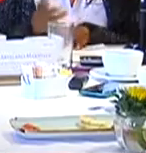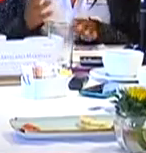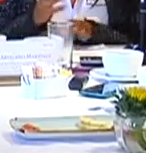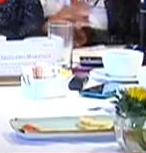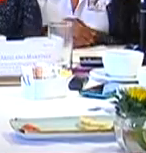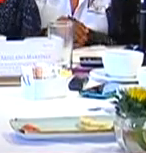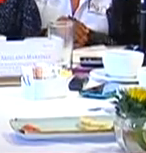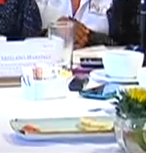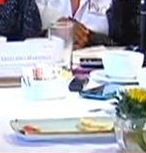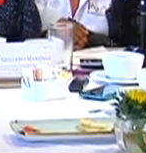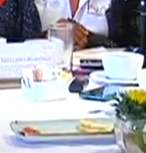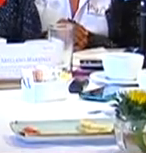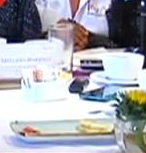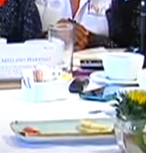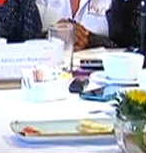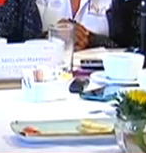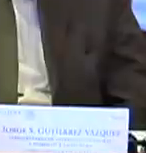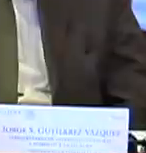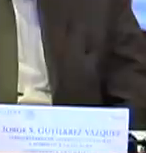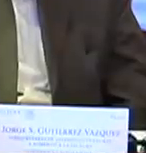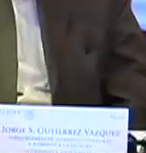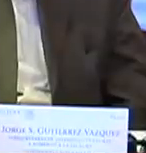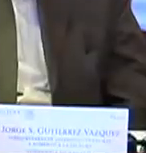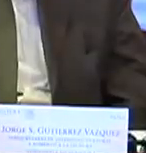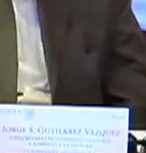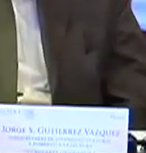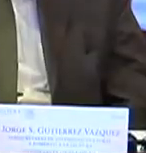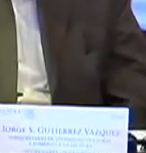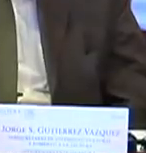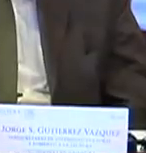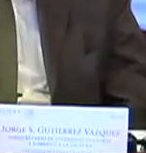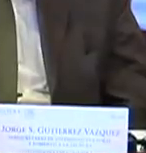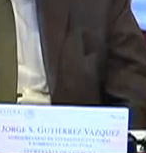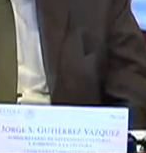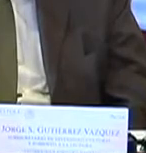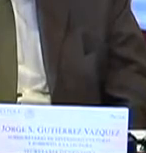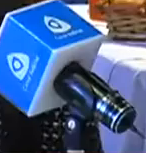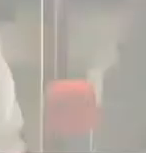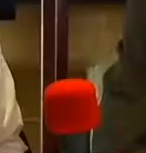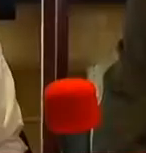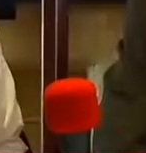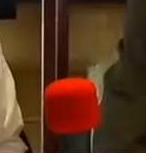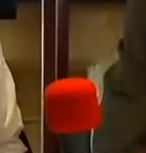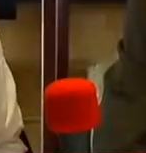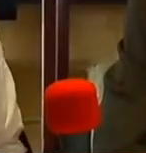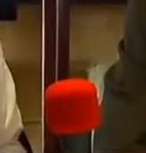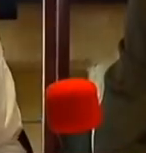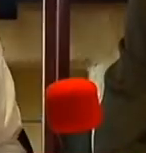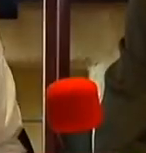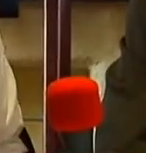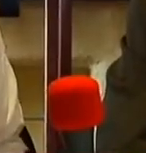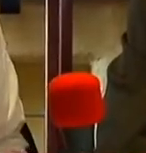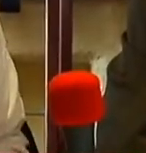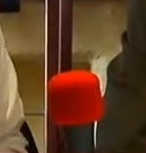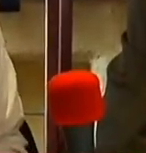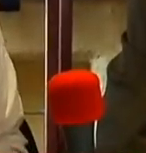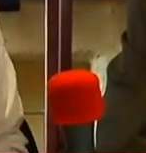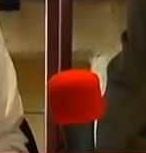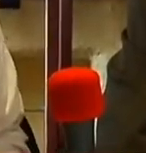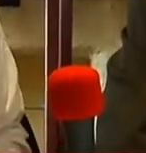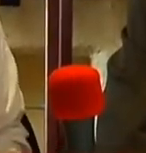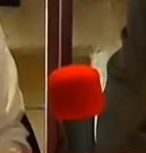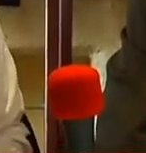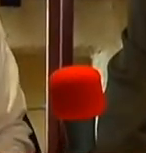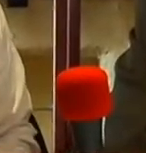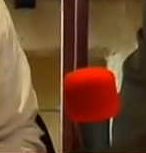multilingüe y pluricultural de la nación mexicana. El concepto de la feria justo